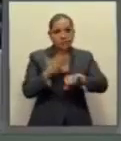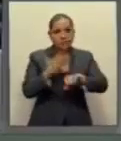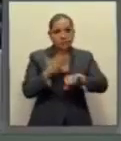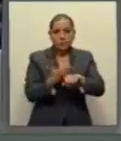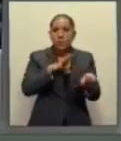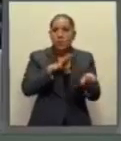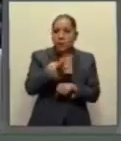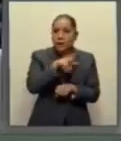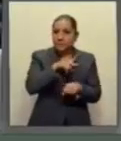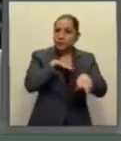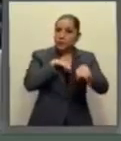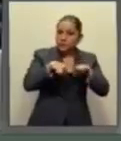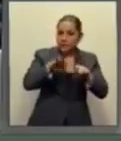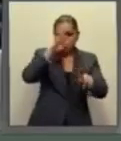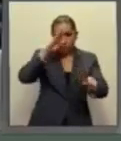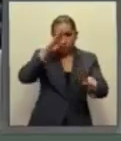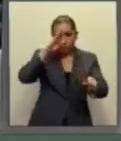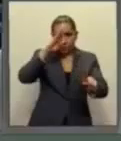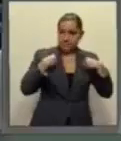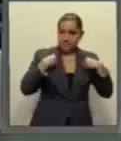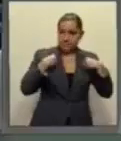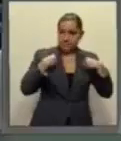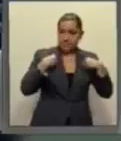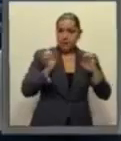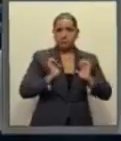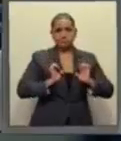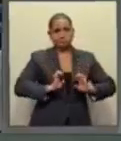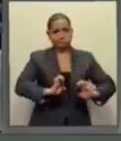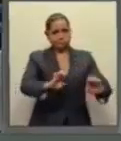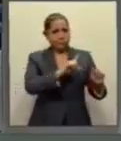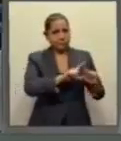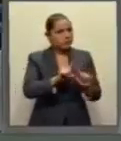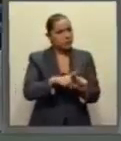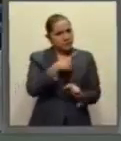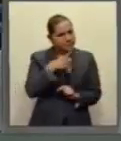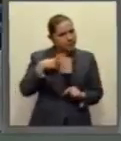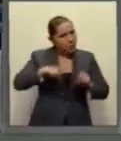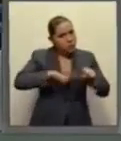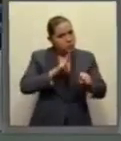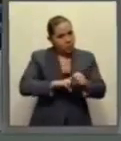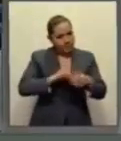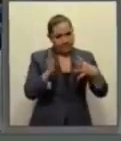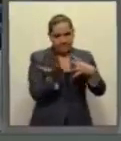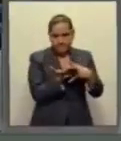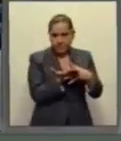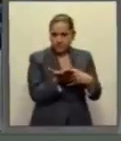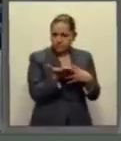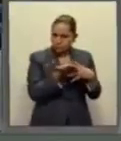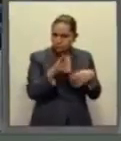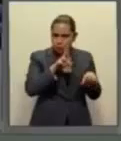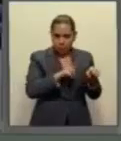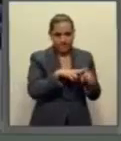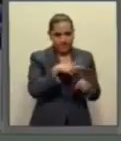en la honrada medianía que proporciona la retribución que la ley señala. Palabras que